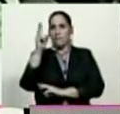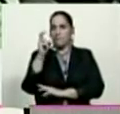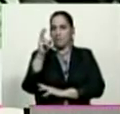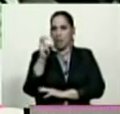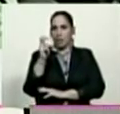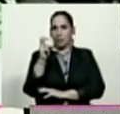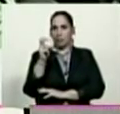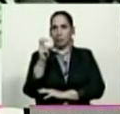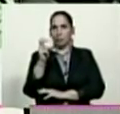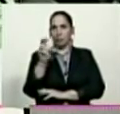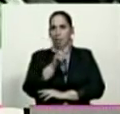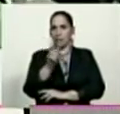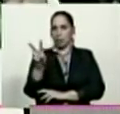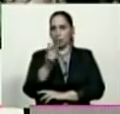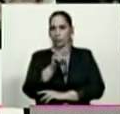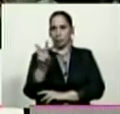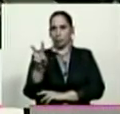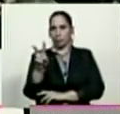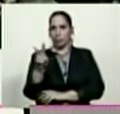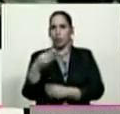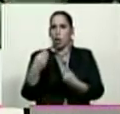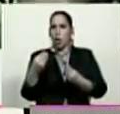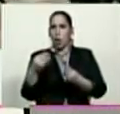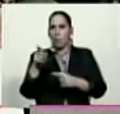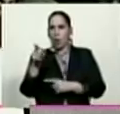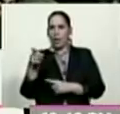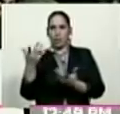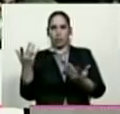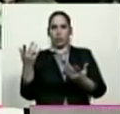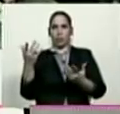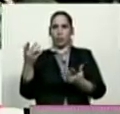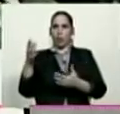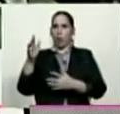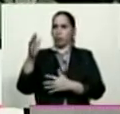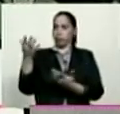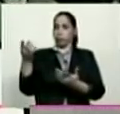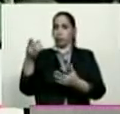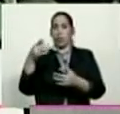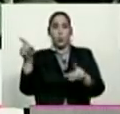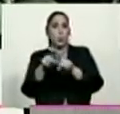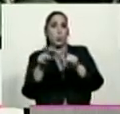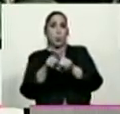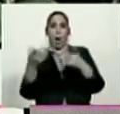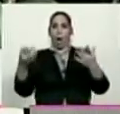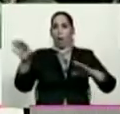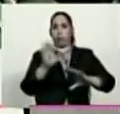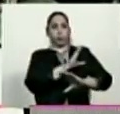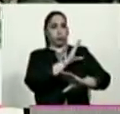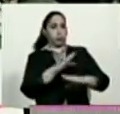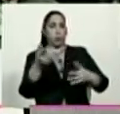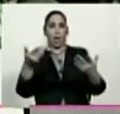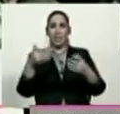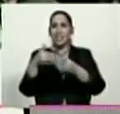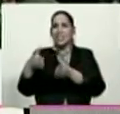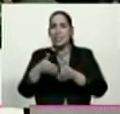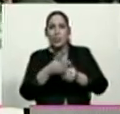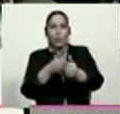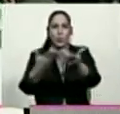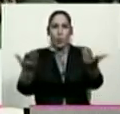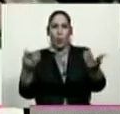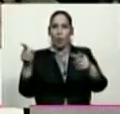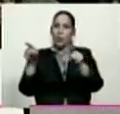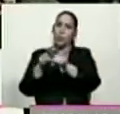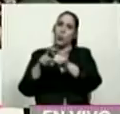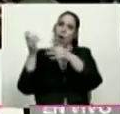del viernes 22, como un espectáculo mundial. Así lo conciben, un show, es un guión hollywoodense.